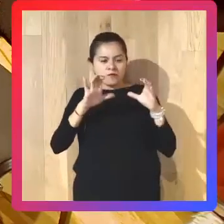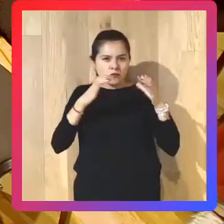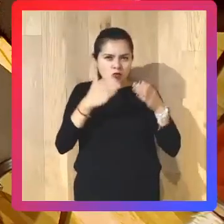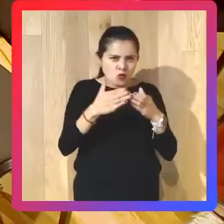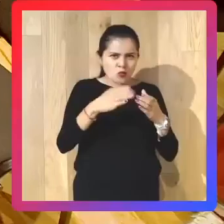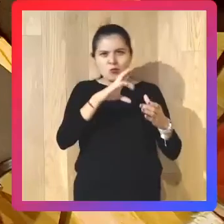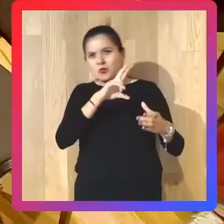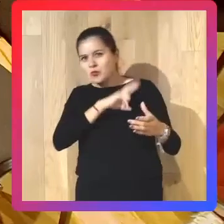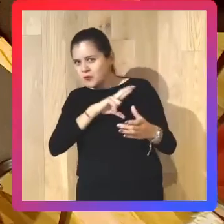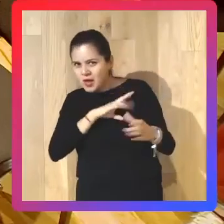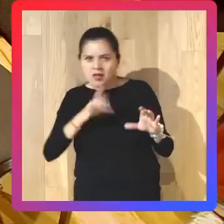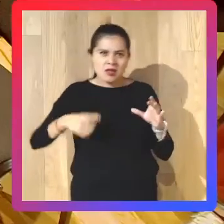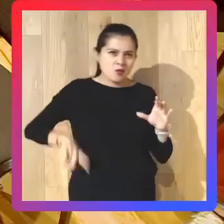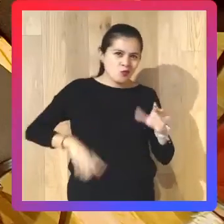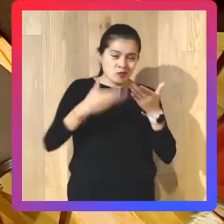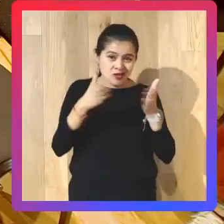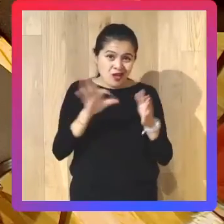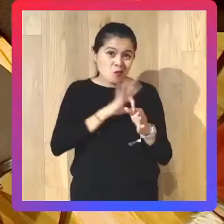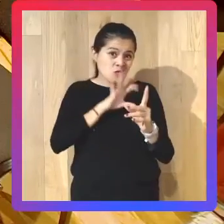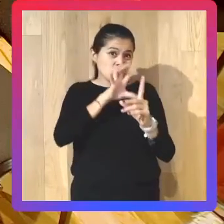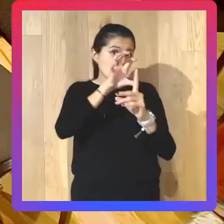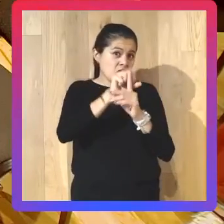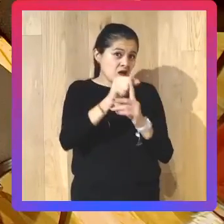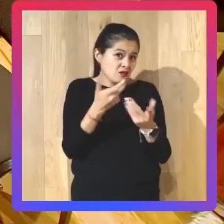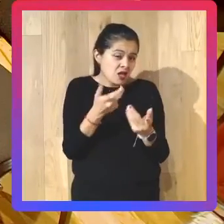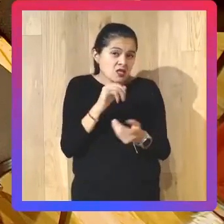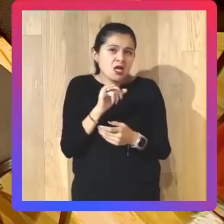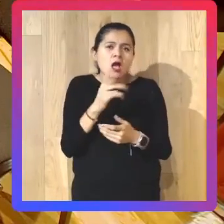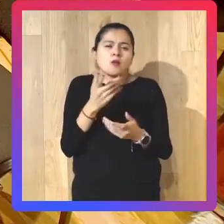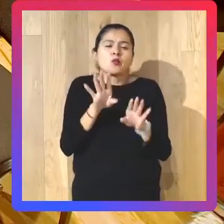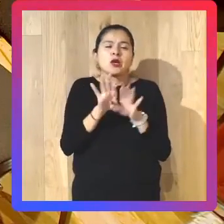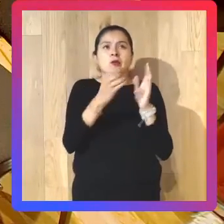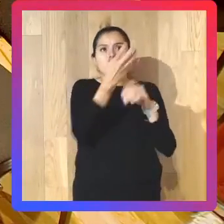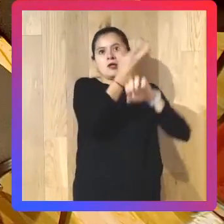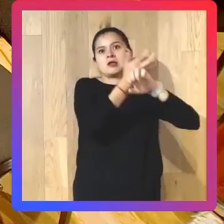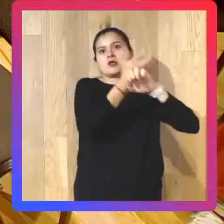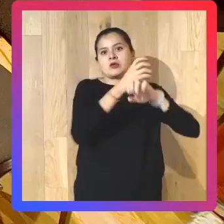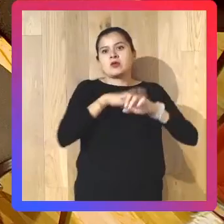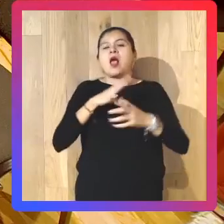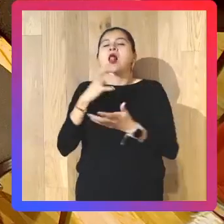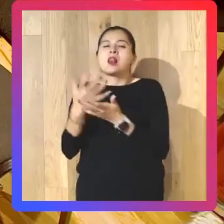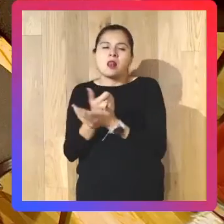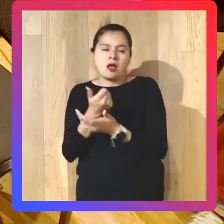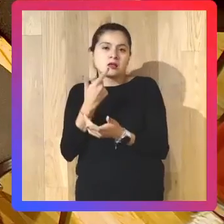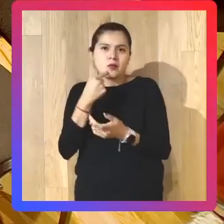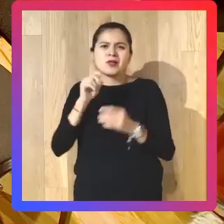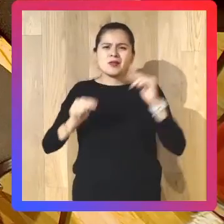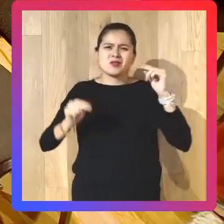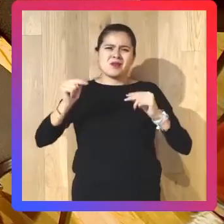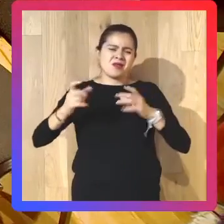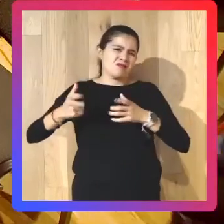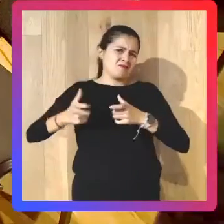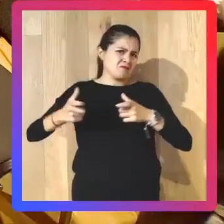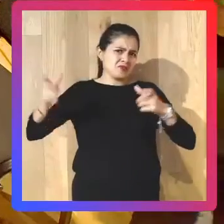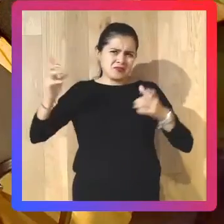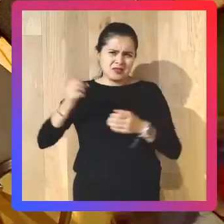público-privada poder lograr esto, o lo que comentaban de que, por ejemplo, en el caso de Estados Unidos, pues sí alcanza, pero también es un tema de inflación. O sea, hay varios